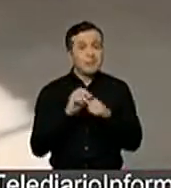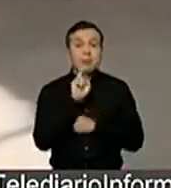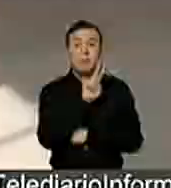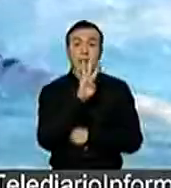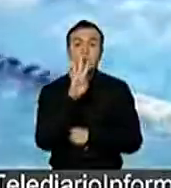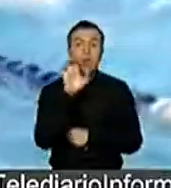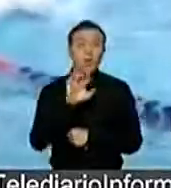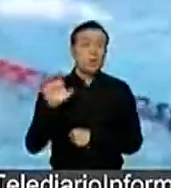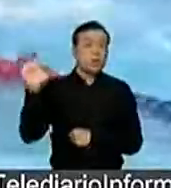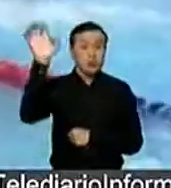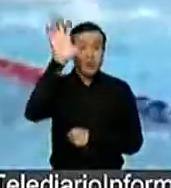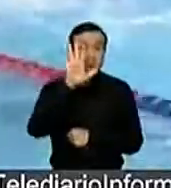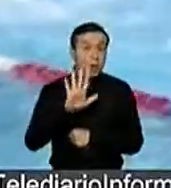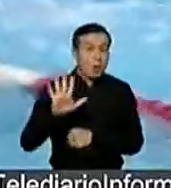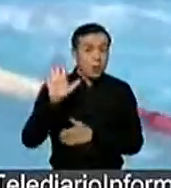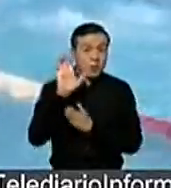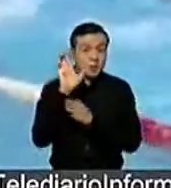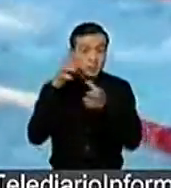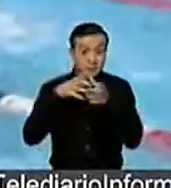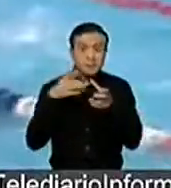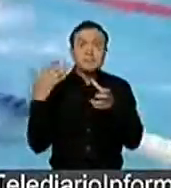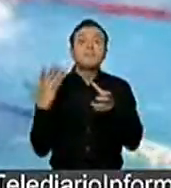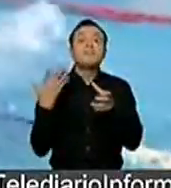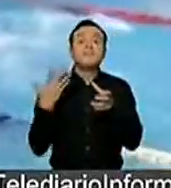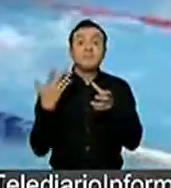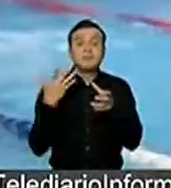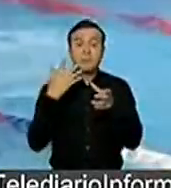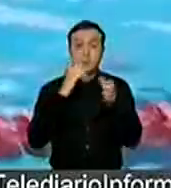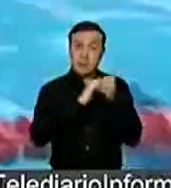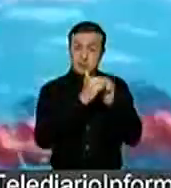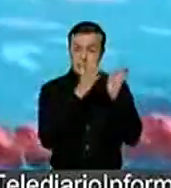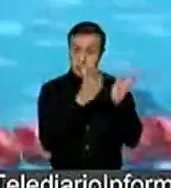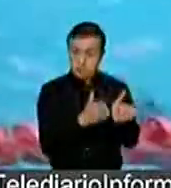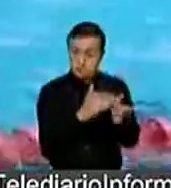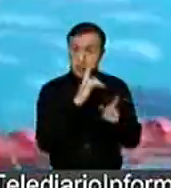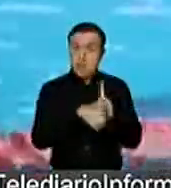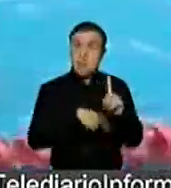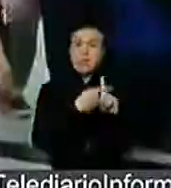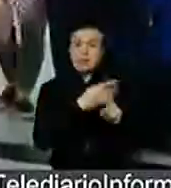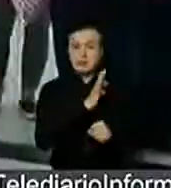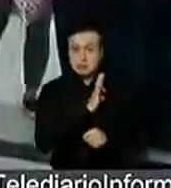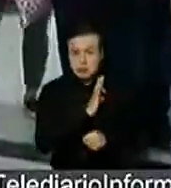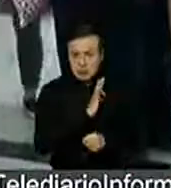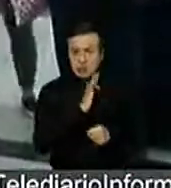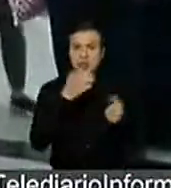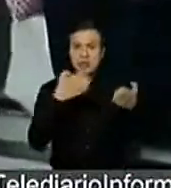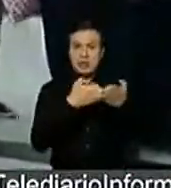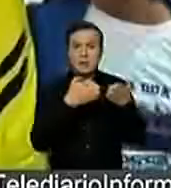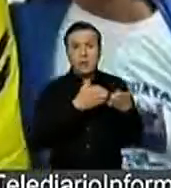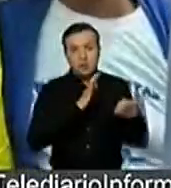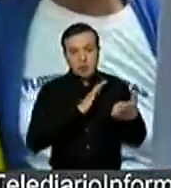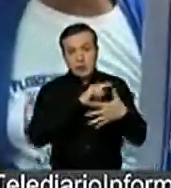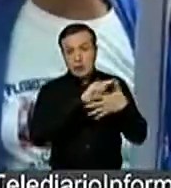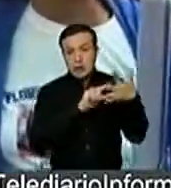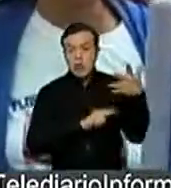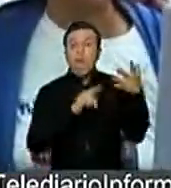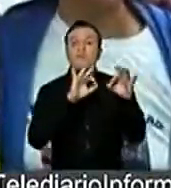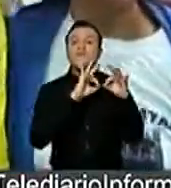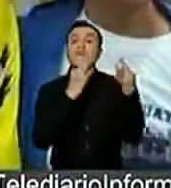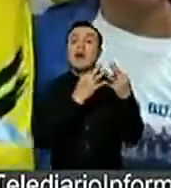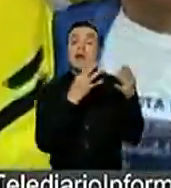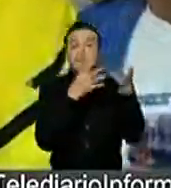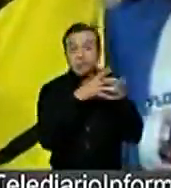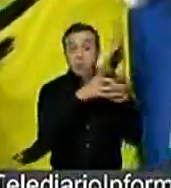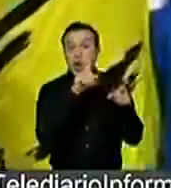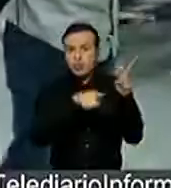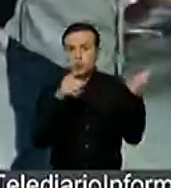24 provincias participantes contó a más de sus deportistas con entrenadores, equipo técnico y familiares en